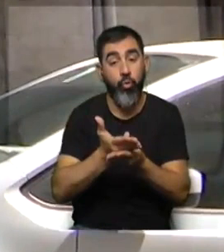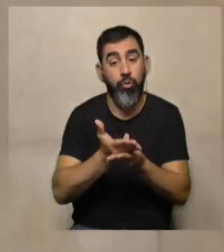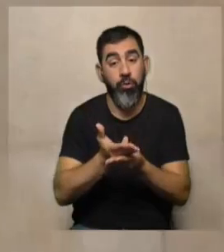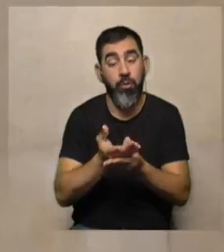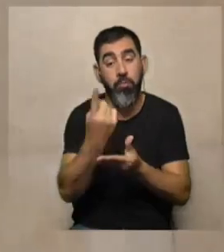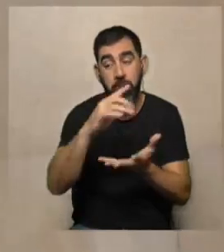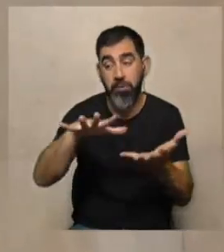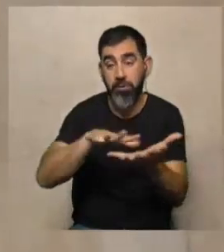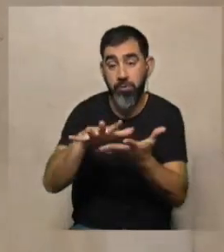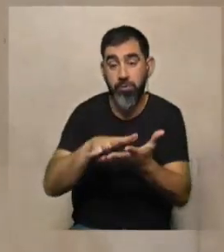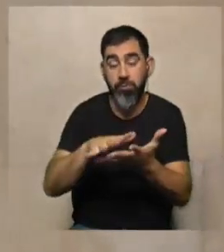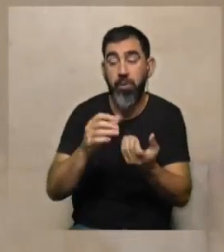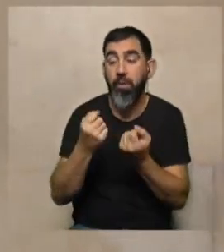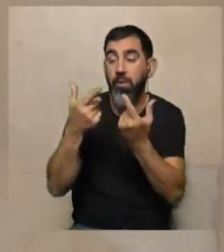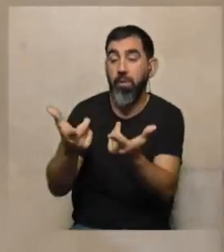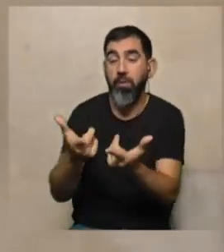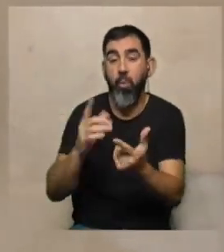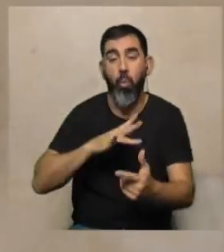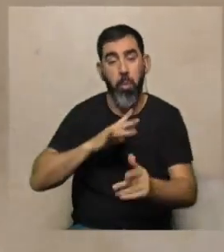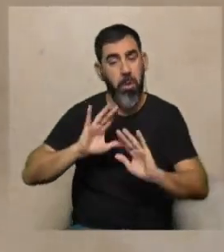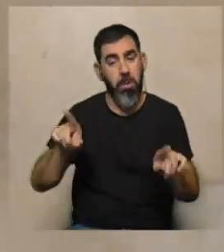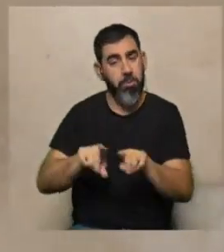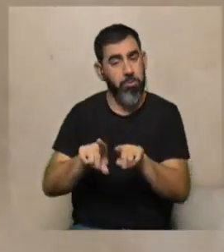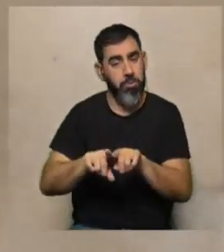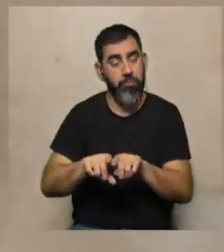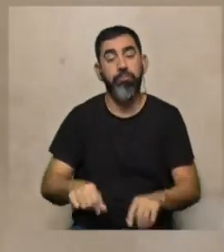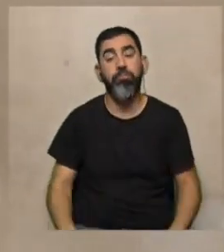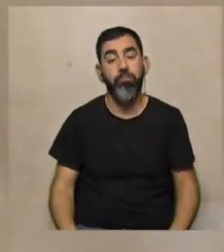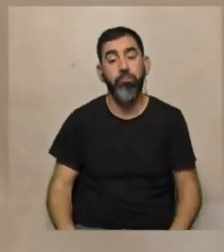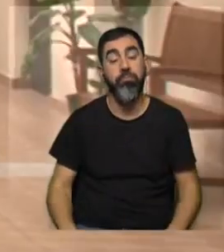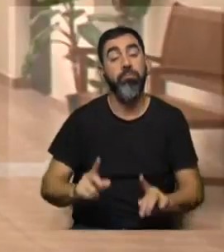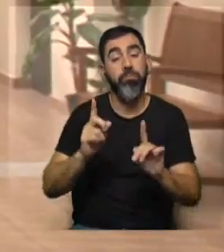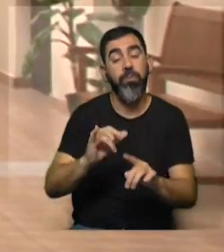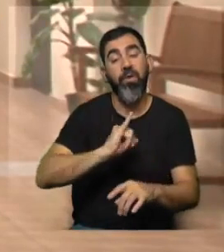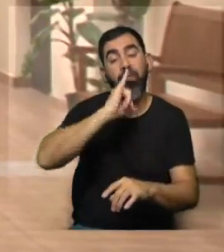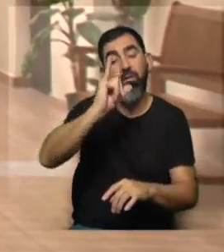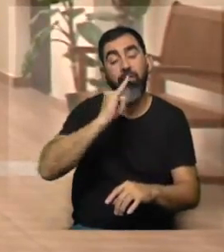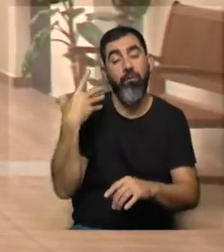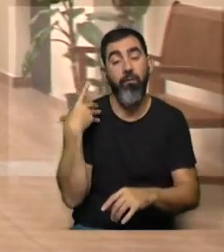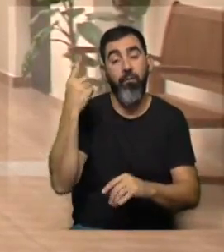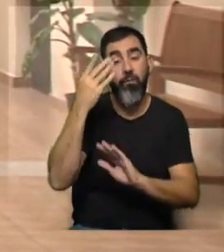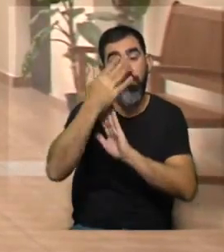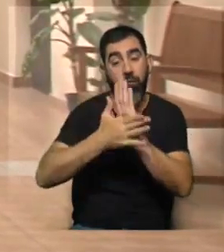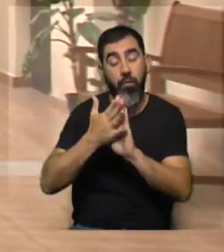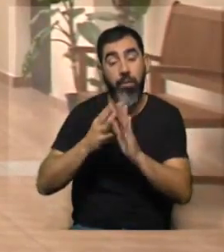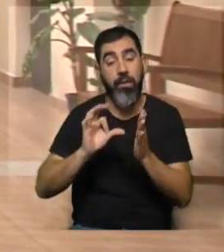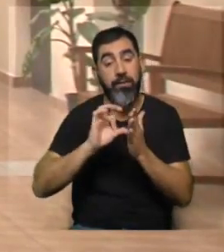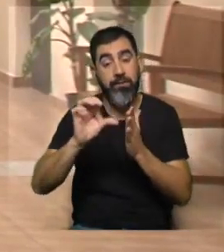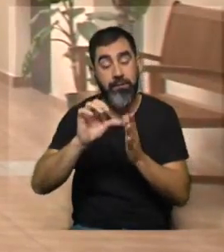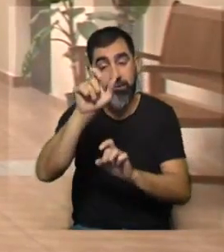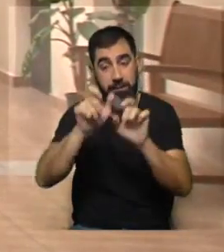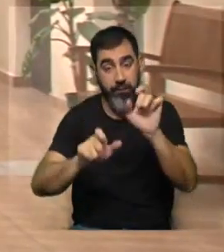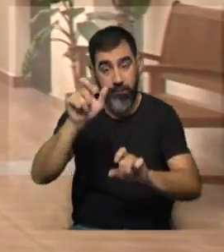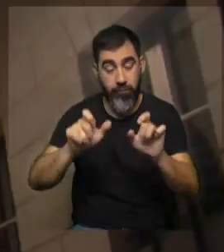quien pese a esta situación se le otorgó el beneficio jubilatorio además se planteó que un informe de la dirección Nacional de servicio civil